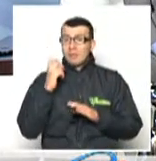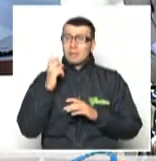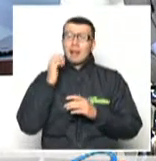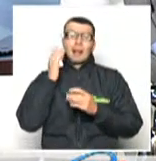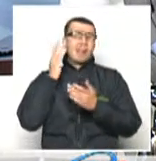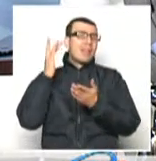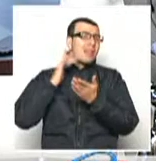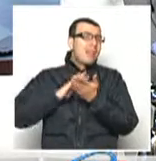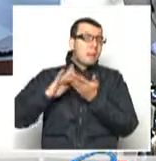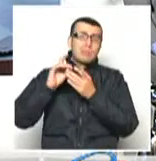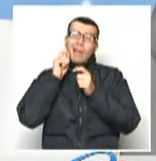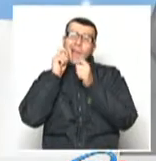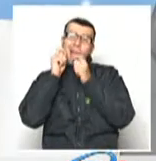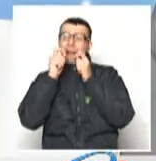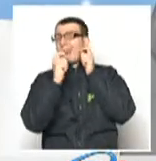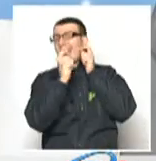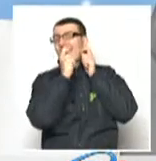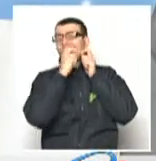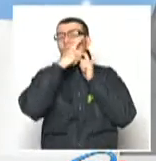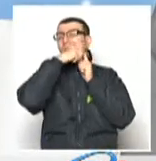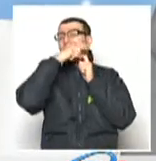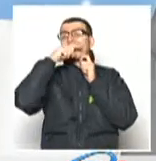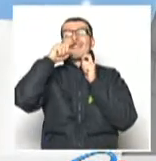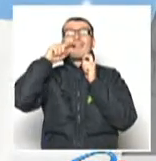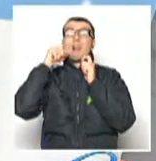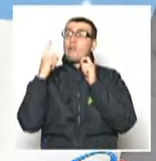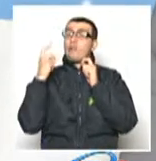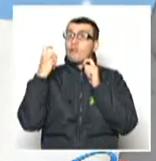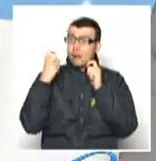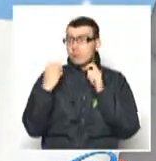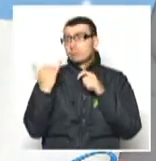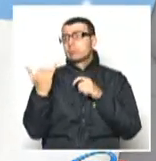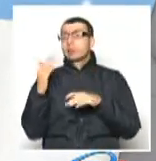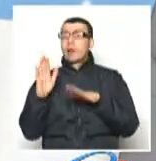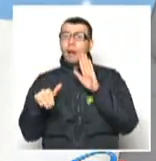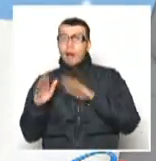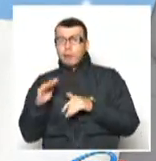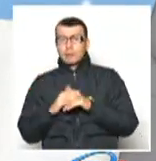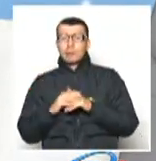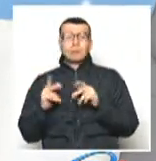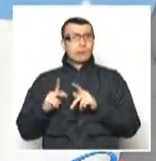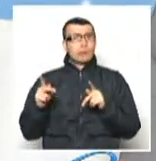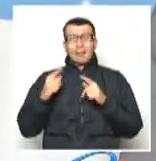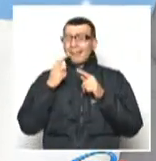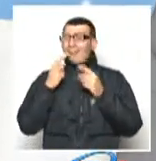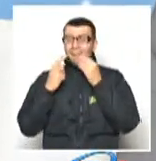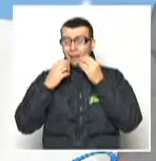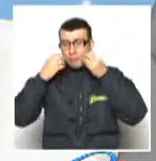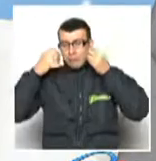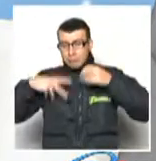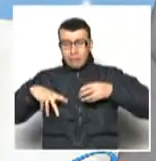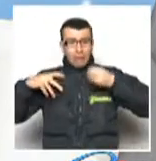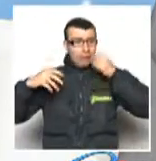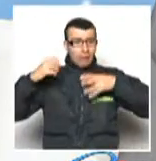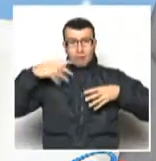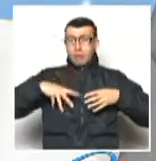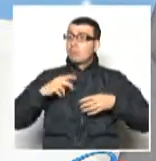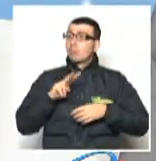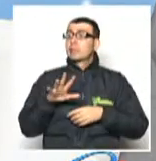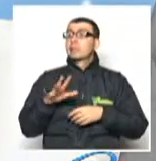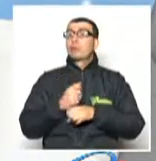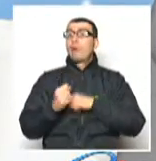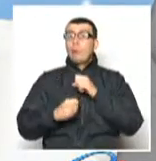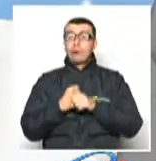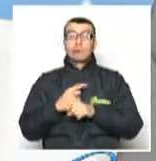y cosas de estas que pasan en los muchachos, en los adolescentes especialmente, hacen que las personas pierdan los dientes. Es muy común encontrar personas de 25 años